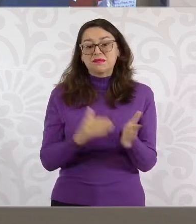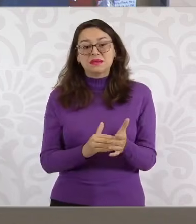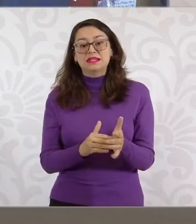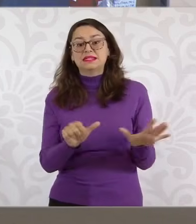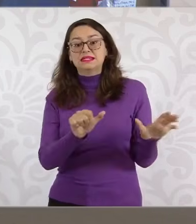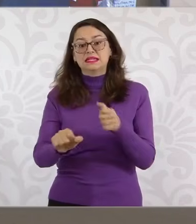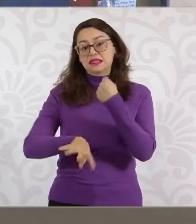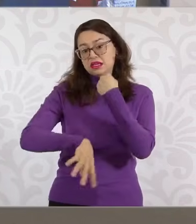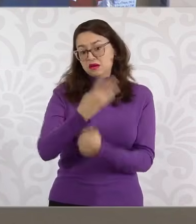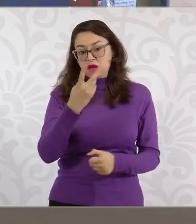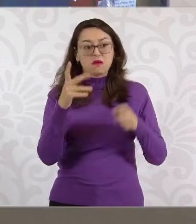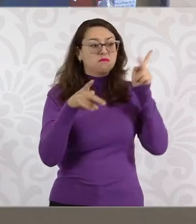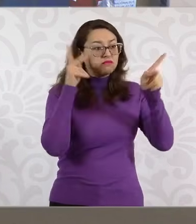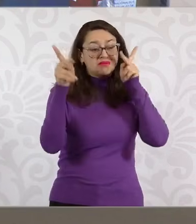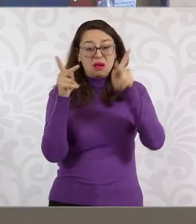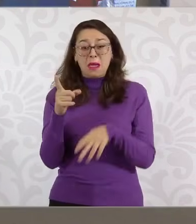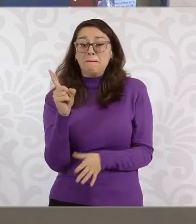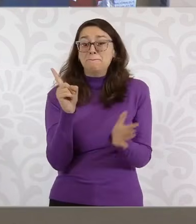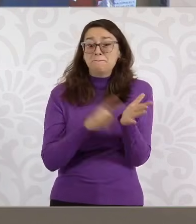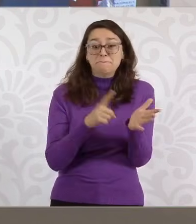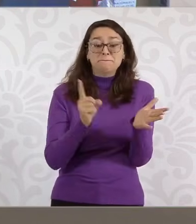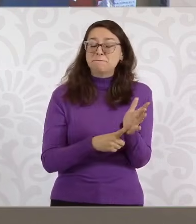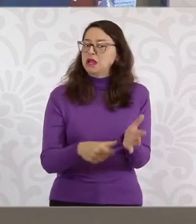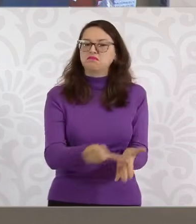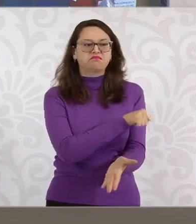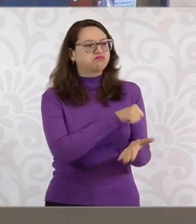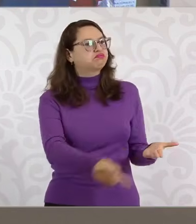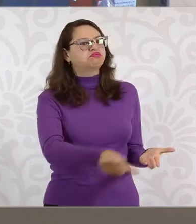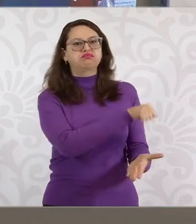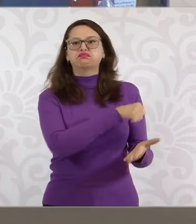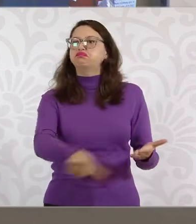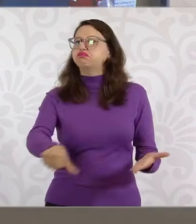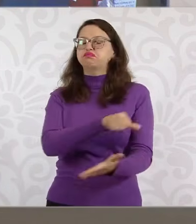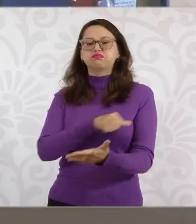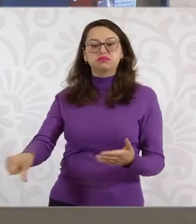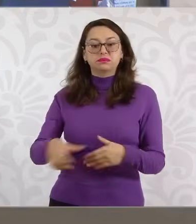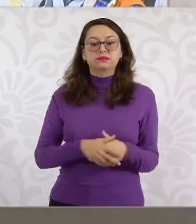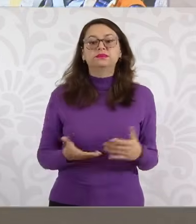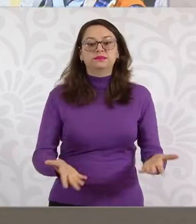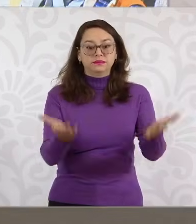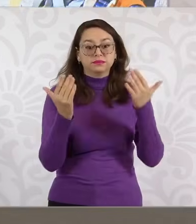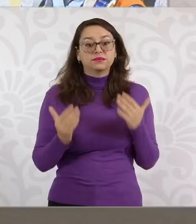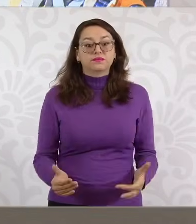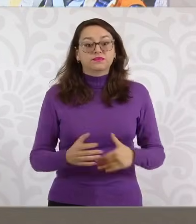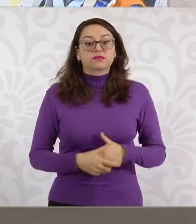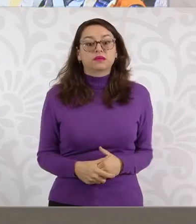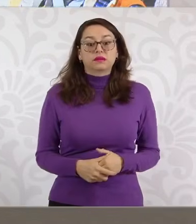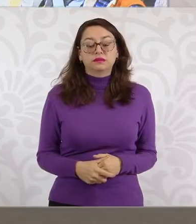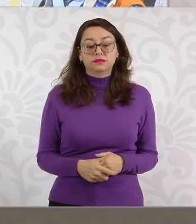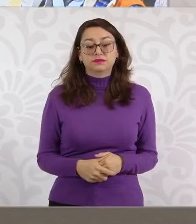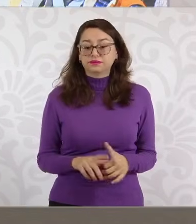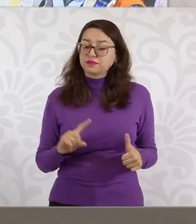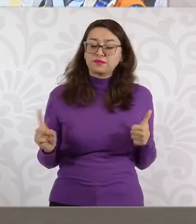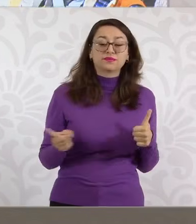terminado más de 1,000 en clausuras de quien estaba utilizando el agua de una manera ilegal. Adelante, por favor. Y en lo que es un